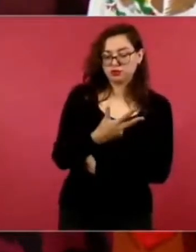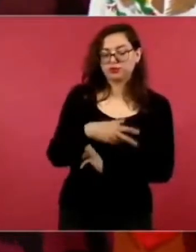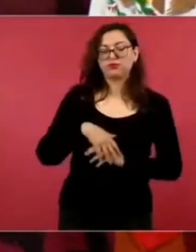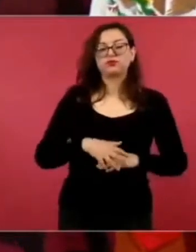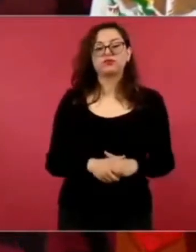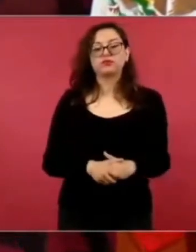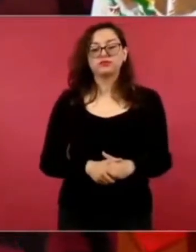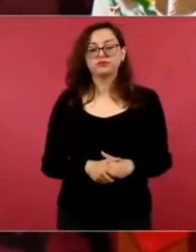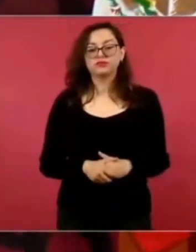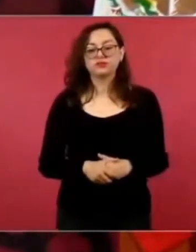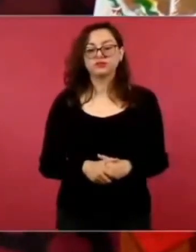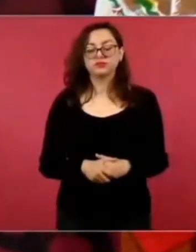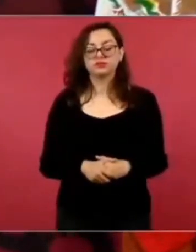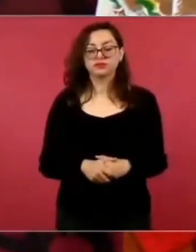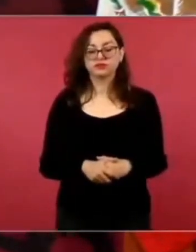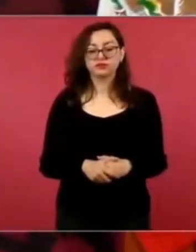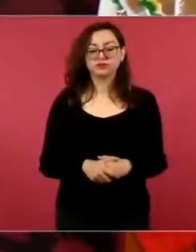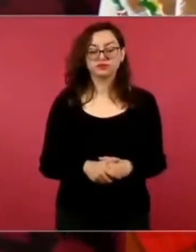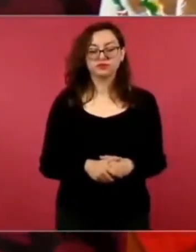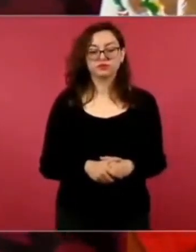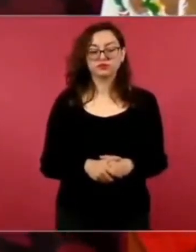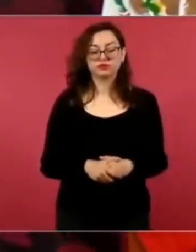1988.